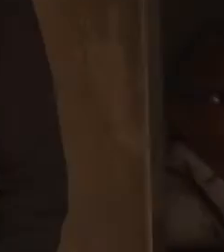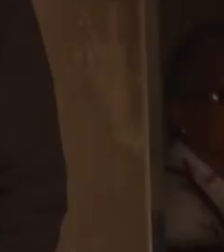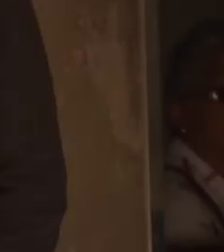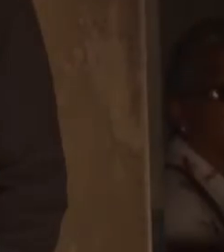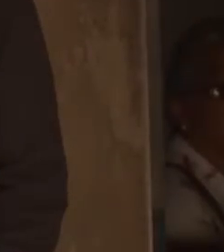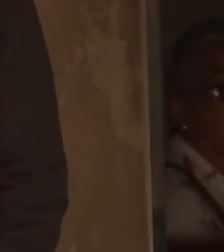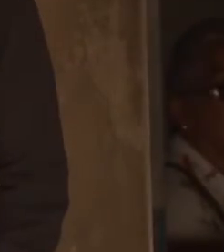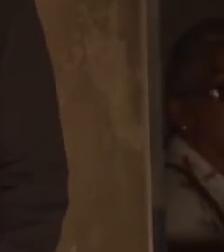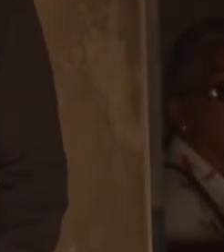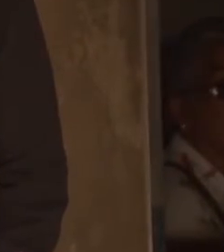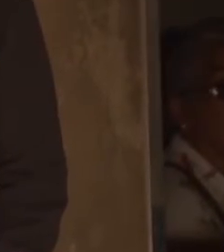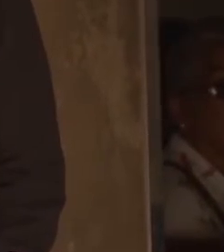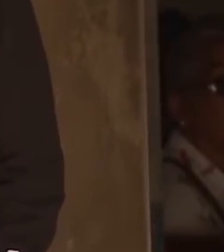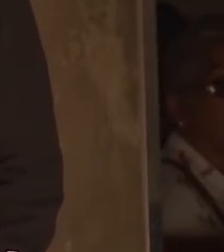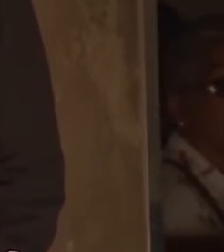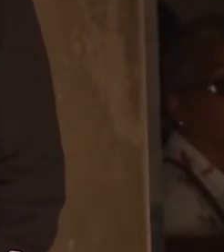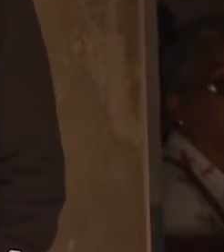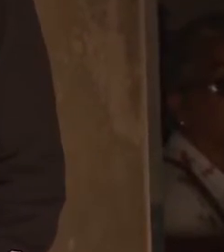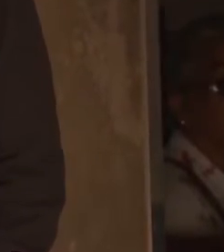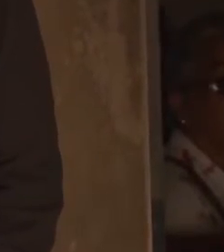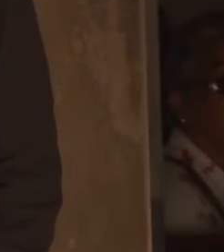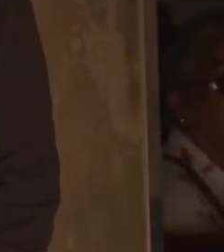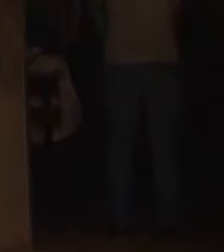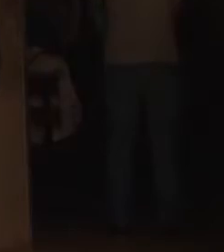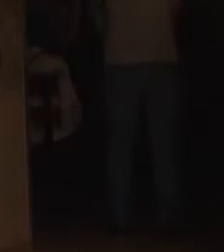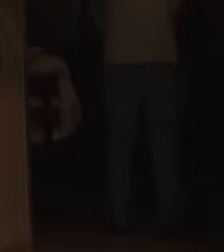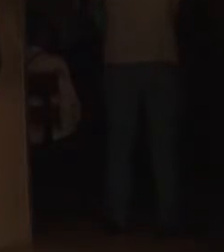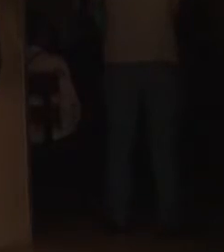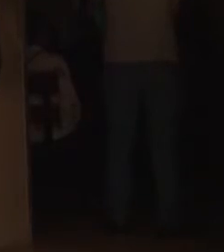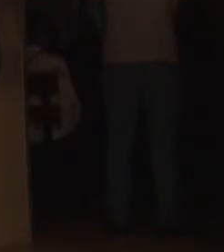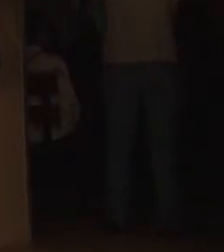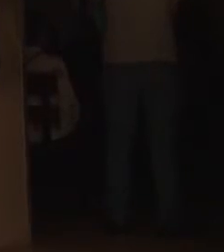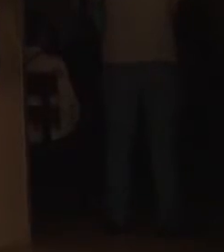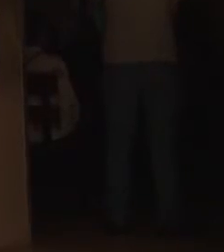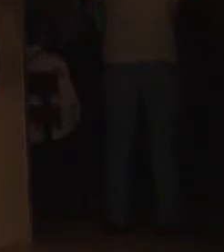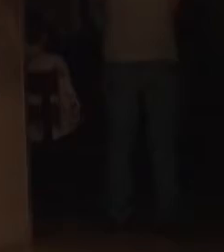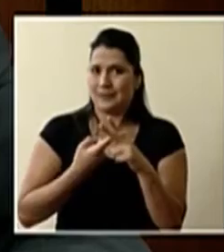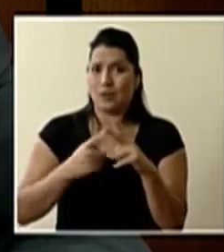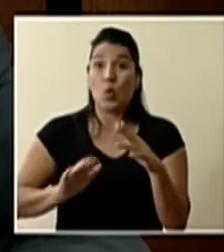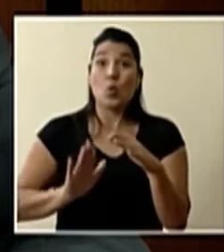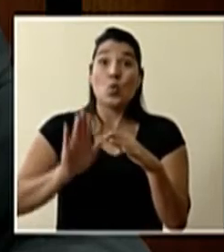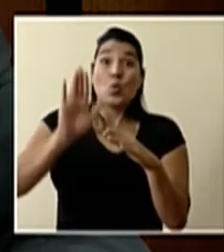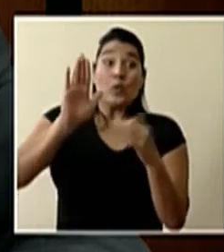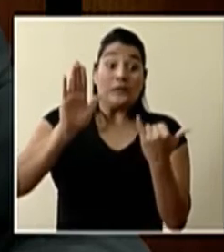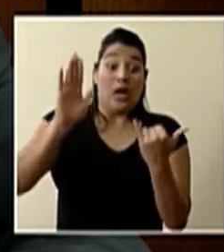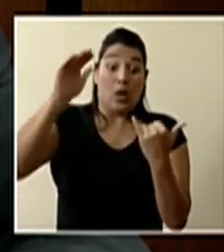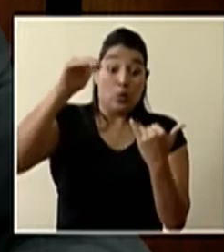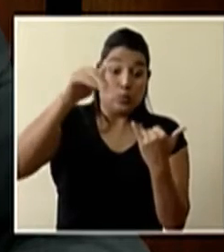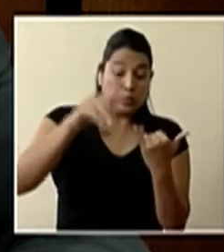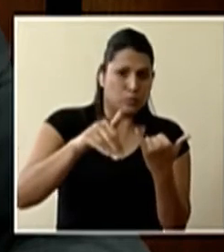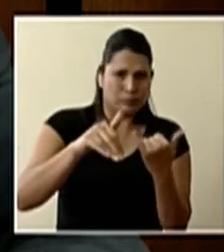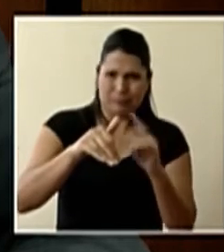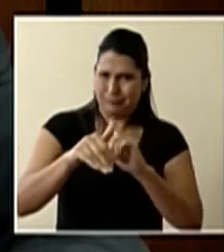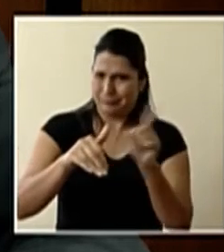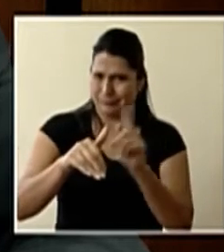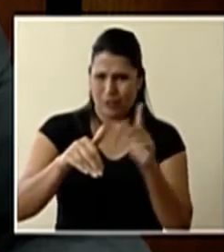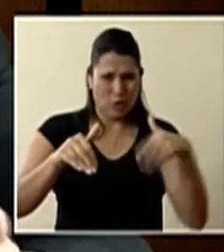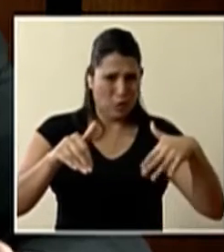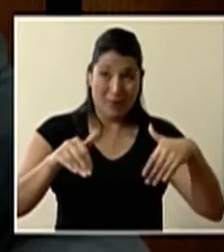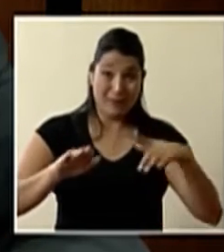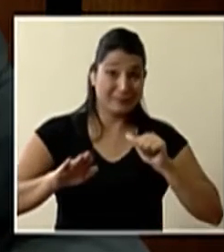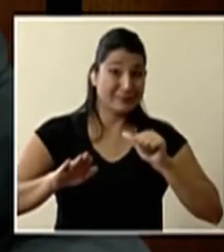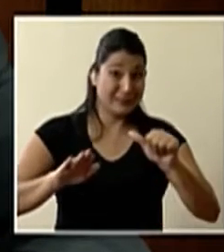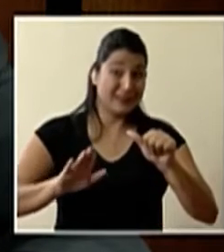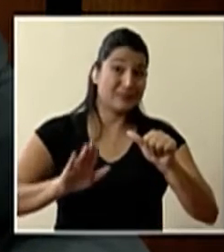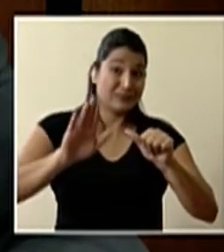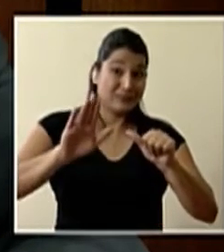ganado absolutamente nada apenas estamos comenzando el segundo mes por decirlo de alguna manera y